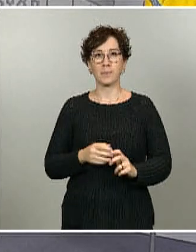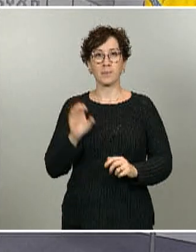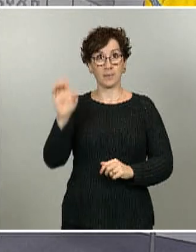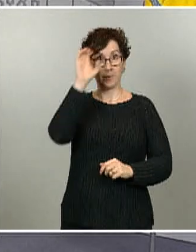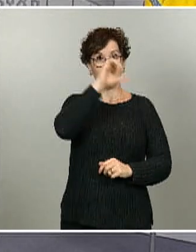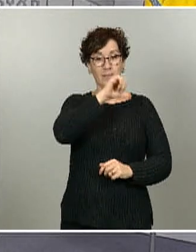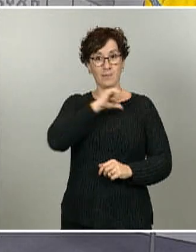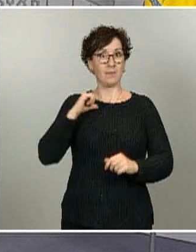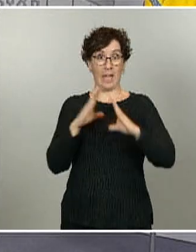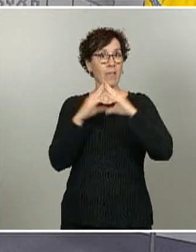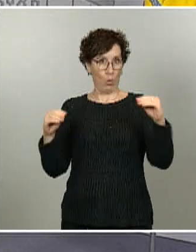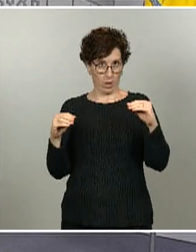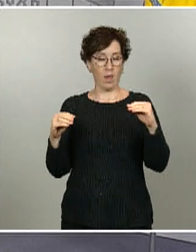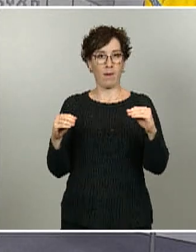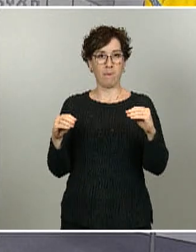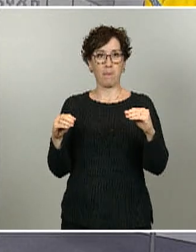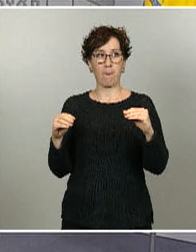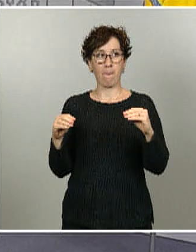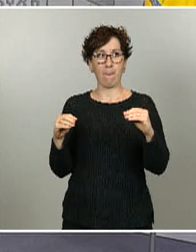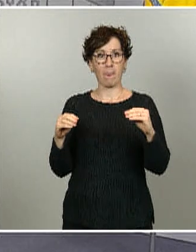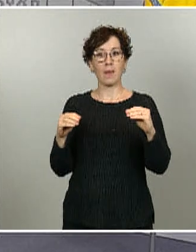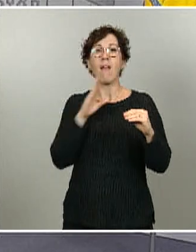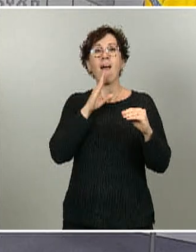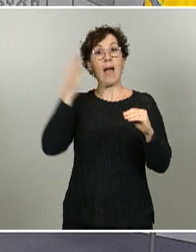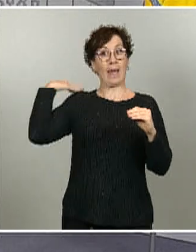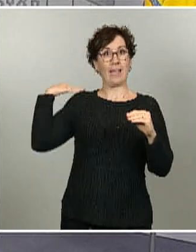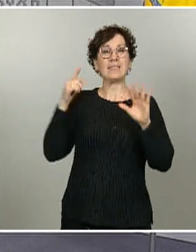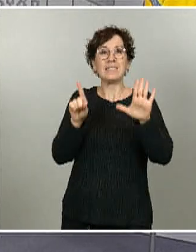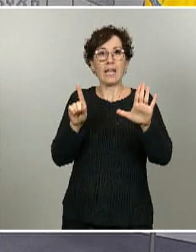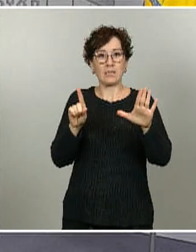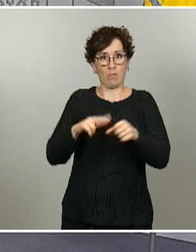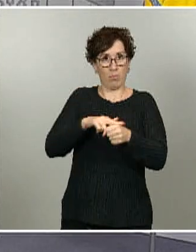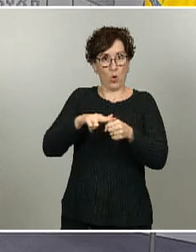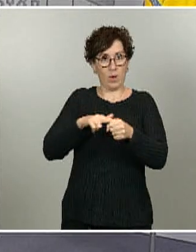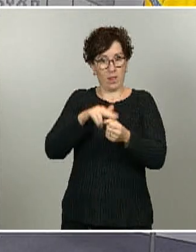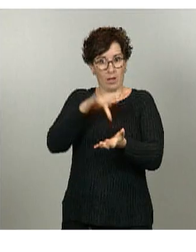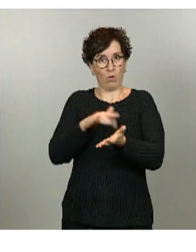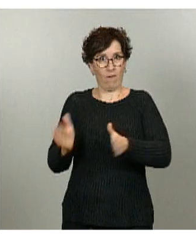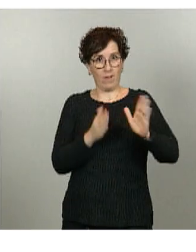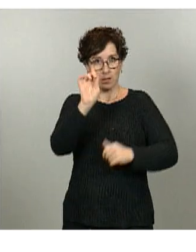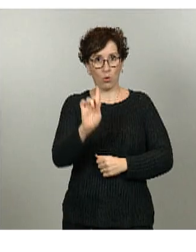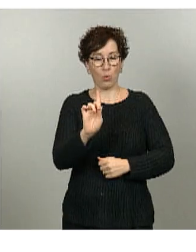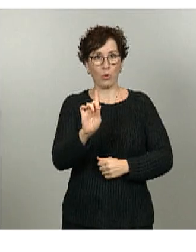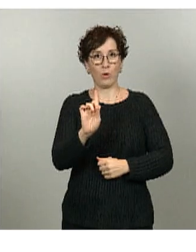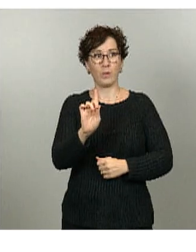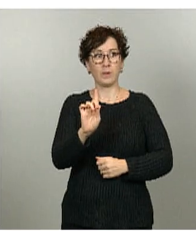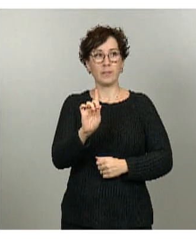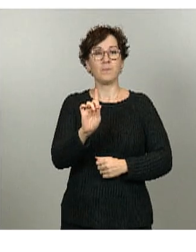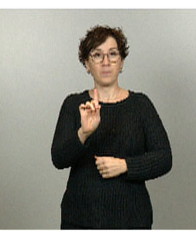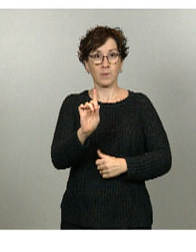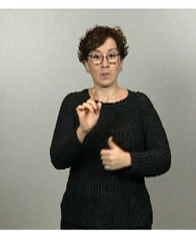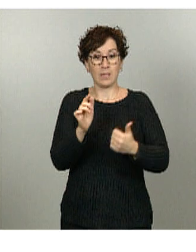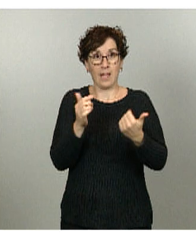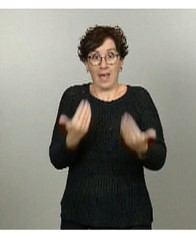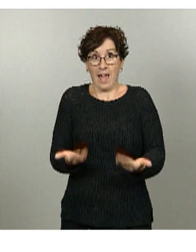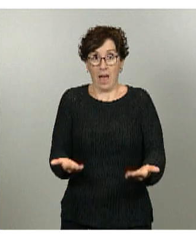Andalucía ya tenía 6 provincias que habían pasado de fase 1. En esta nueva etapa